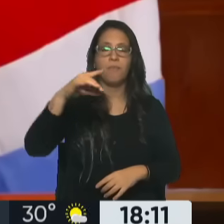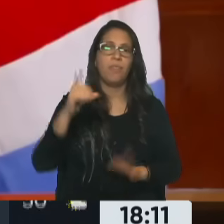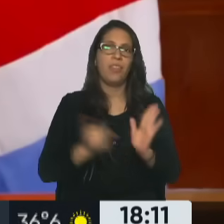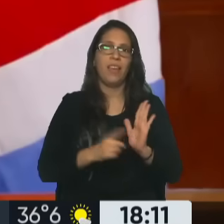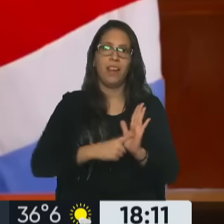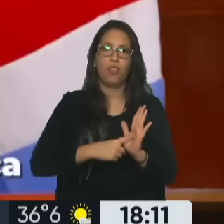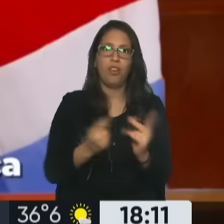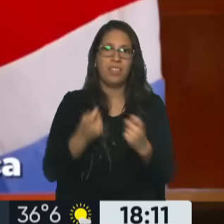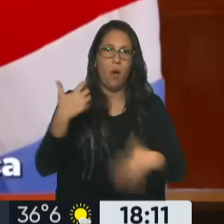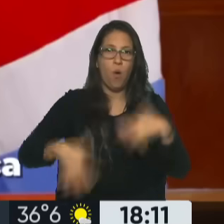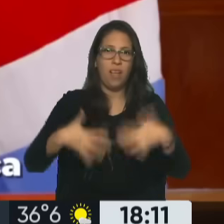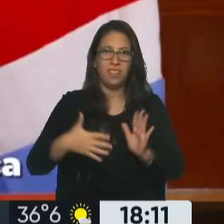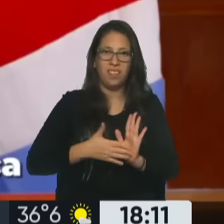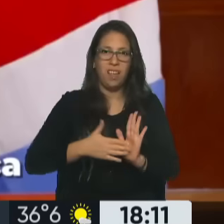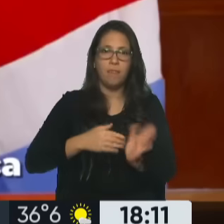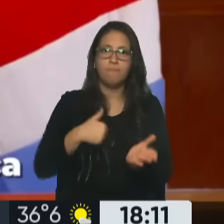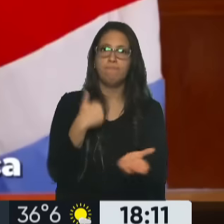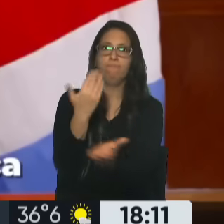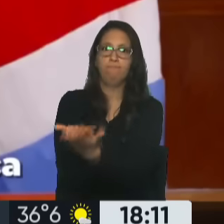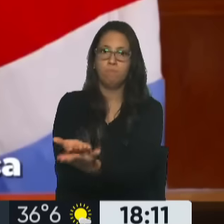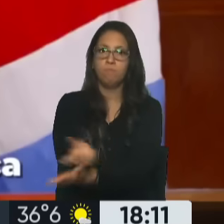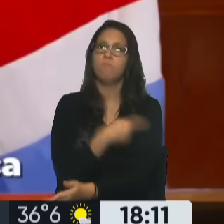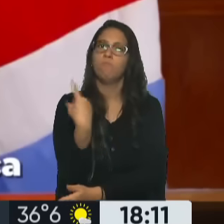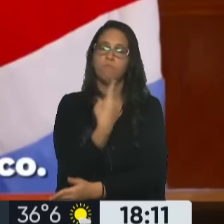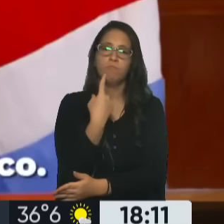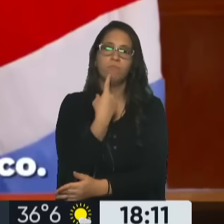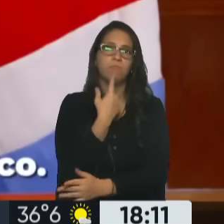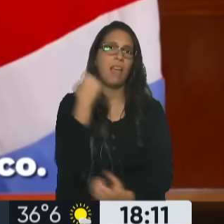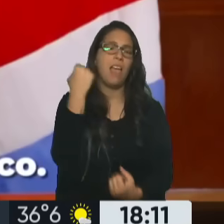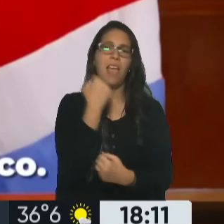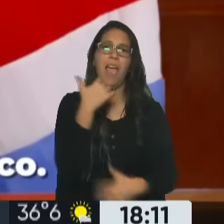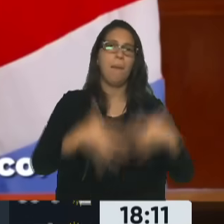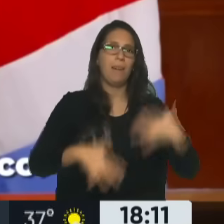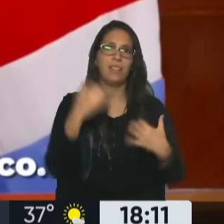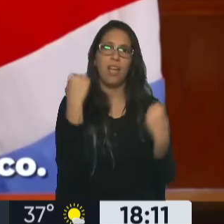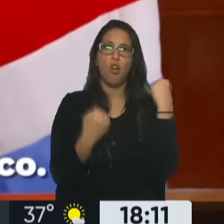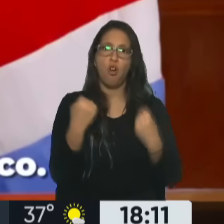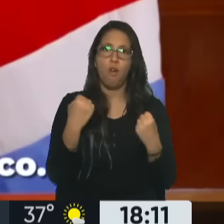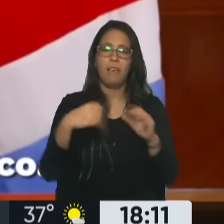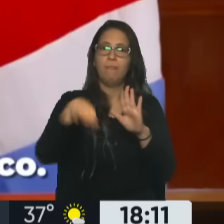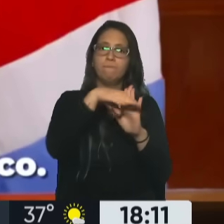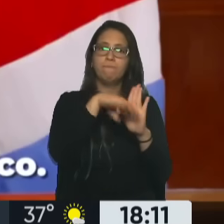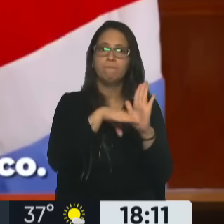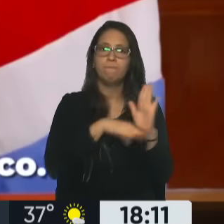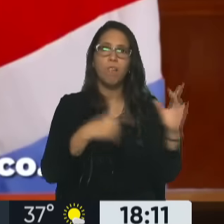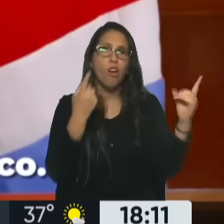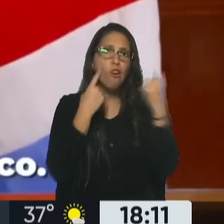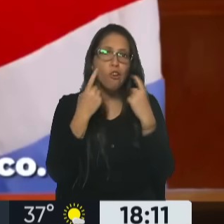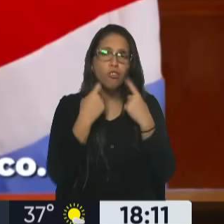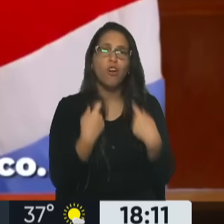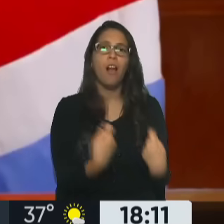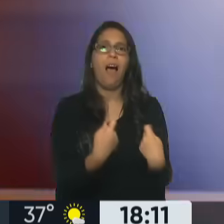a firmar donde vamos a declarar la emergencia económica y medidas restrictivas y de control del